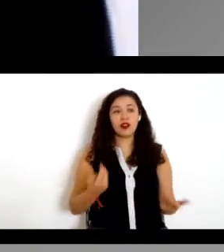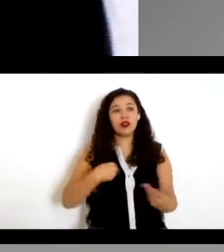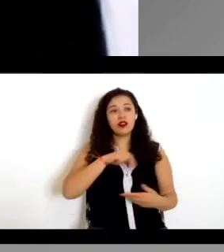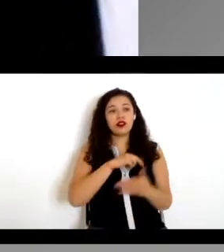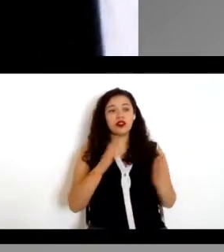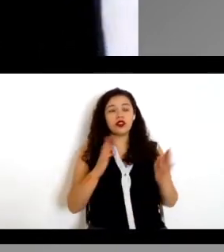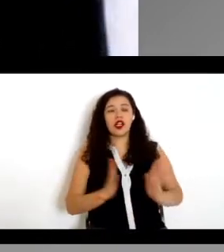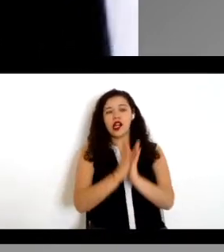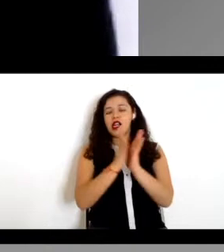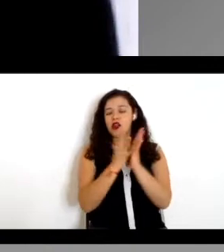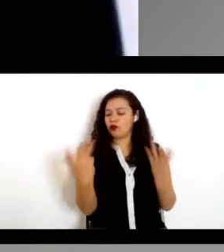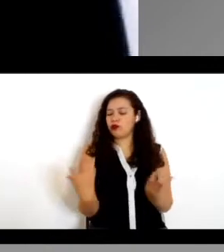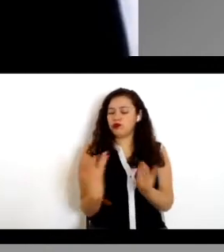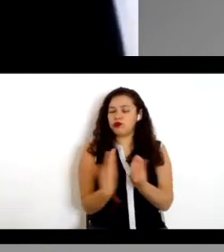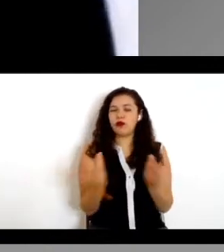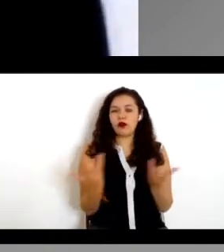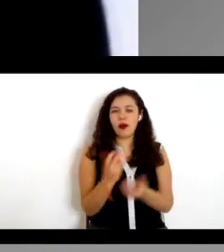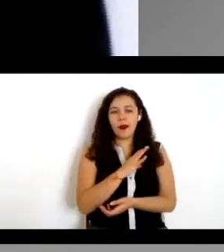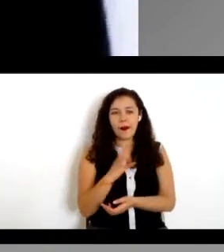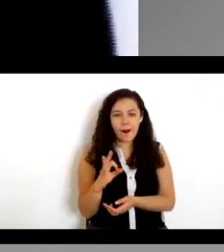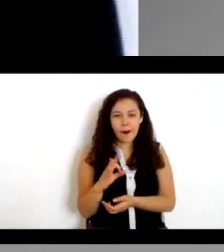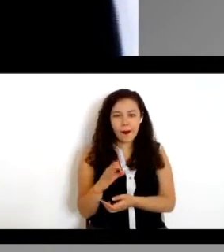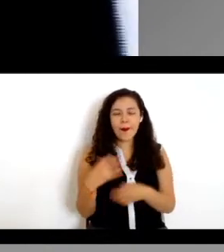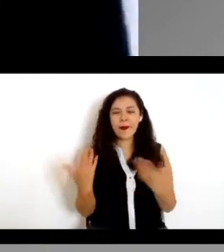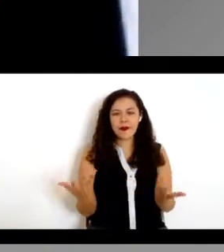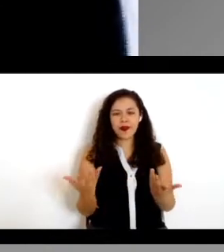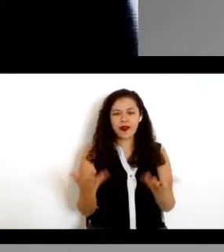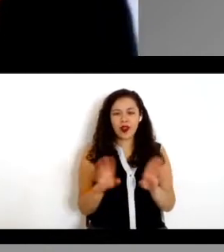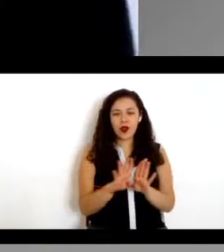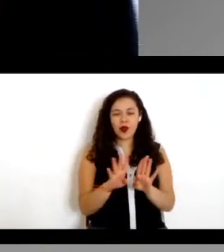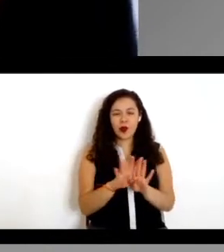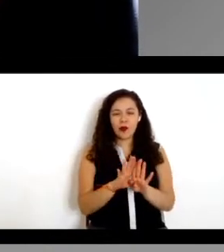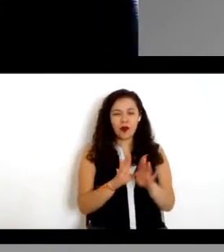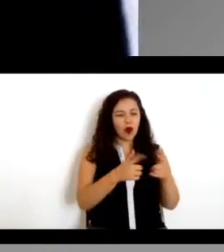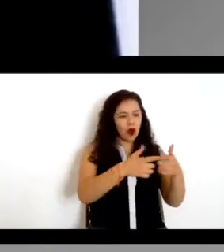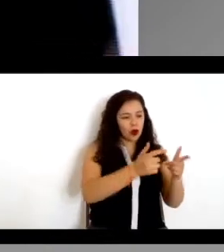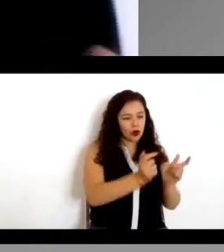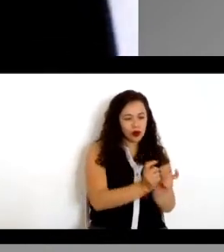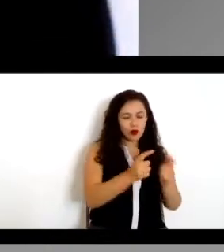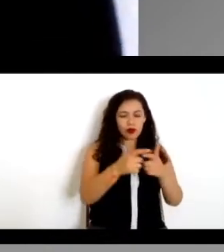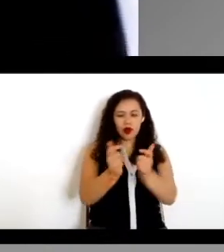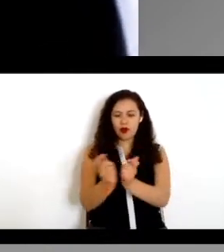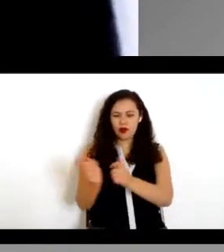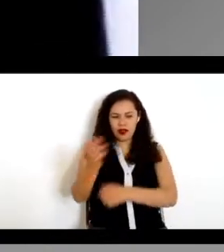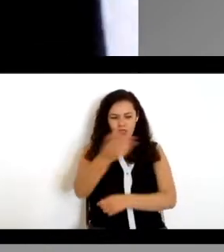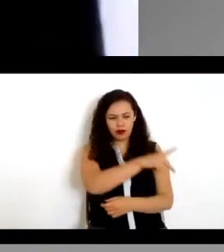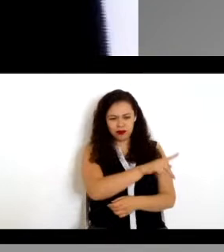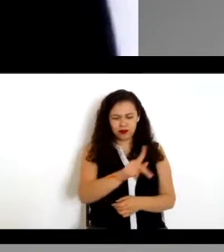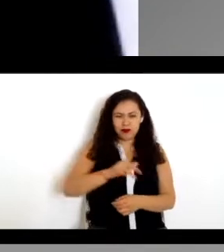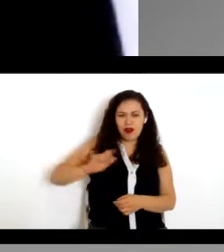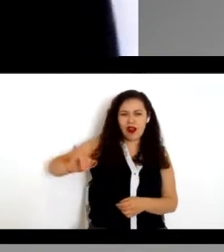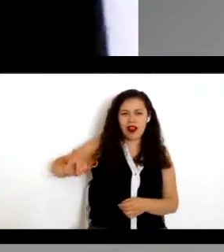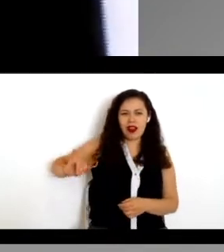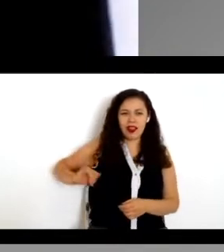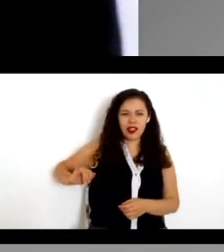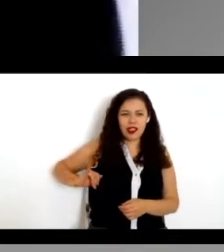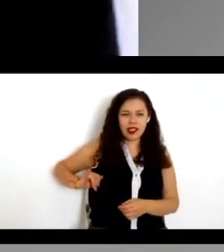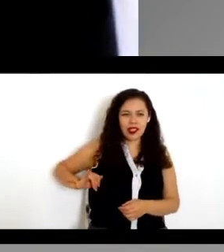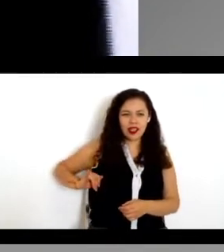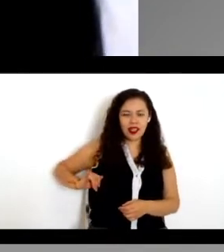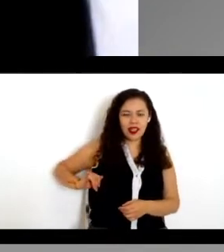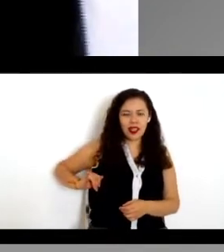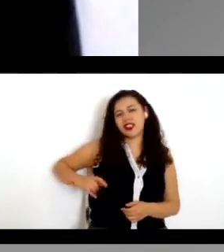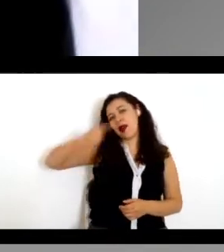como todo el conjunto de grupos de interés que nos implica el favorecer que